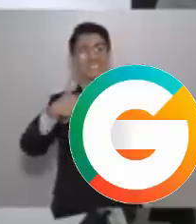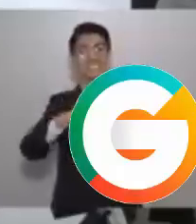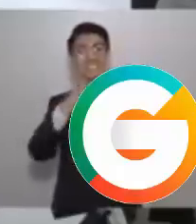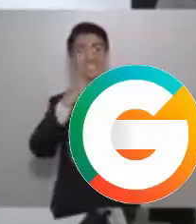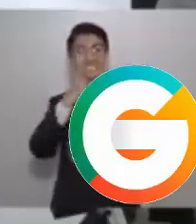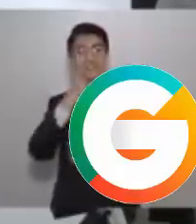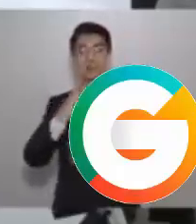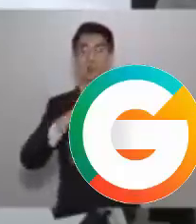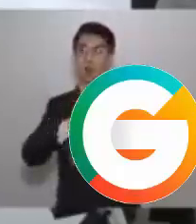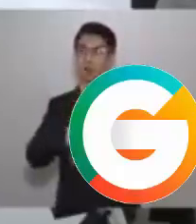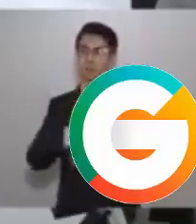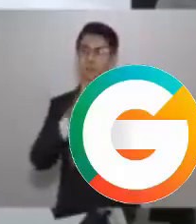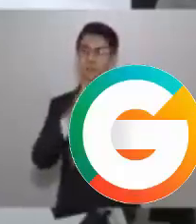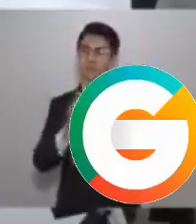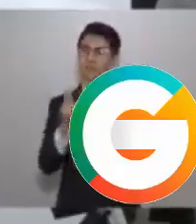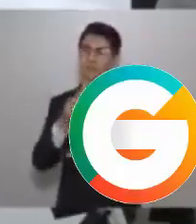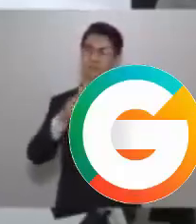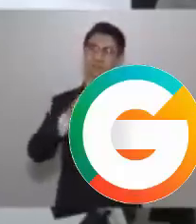ley.